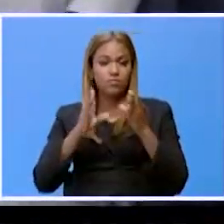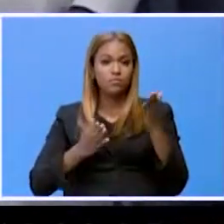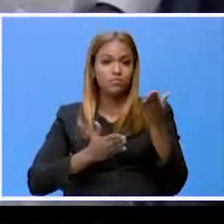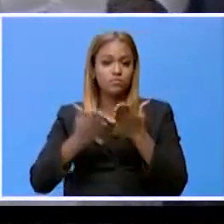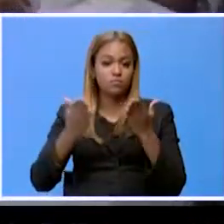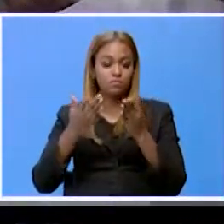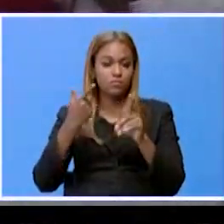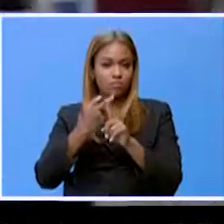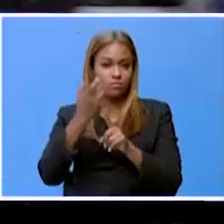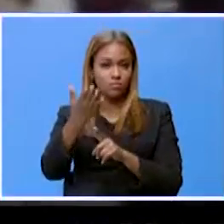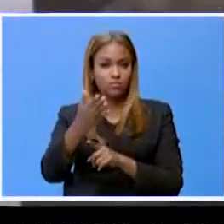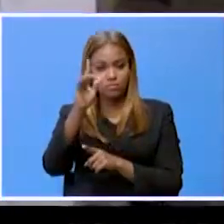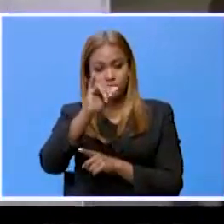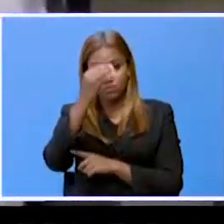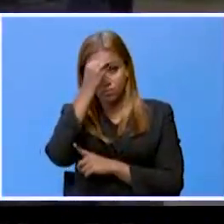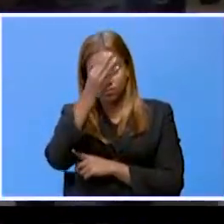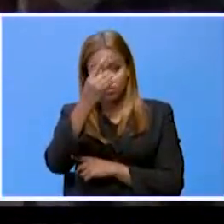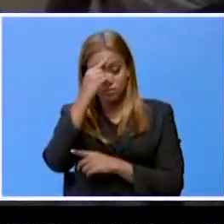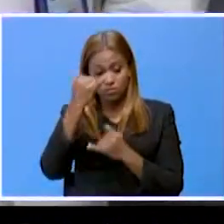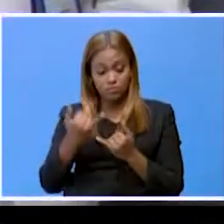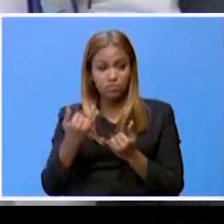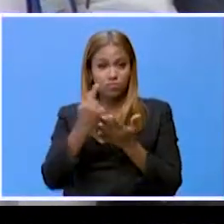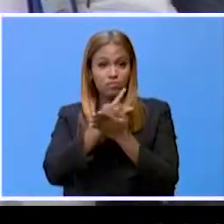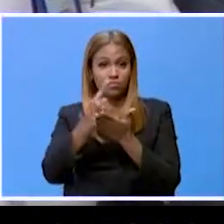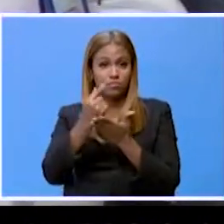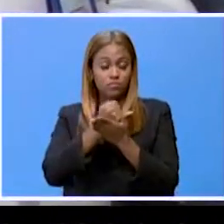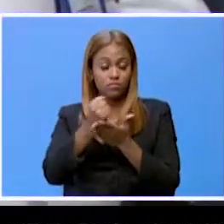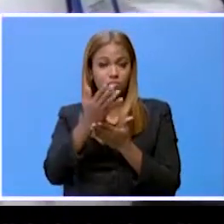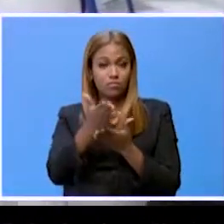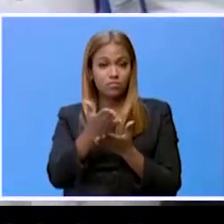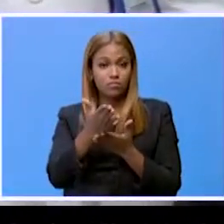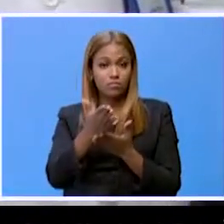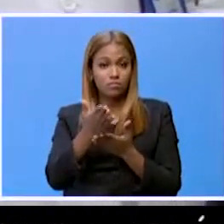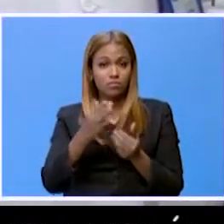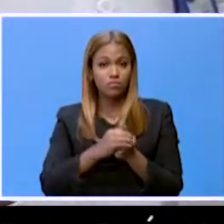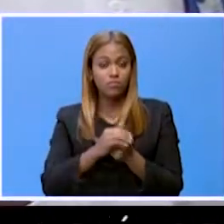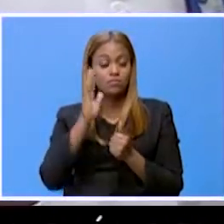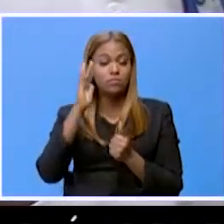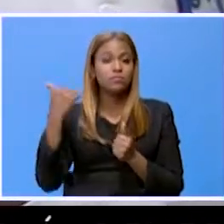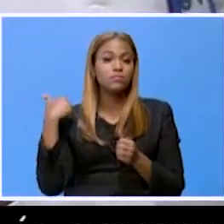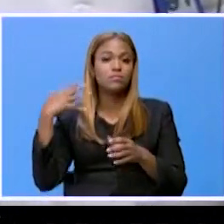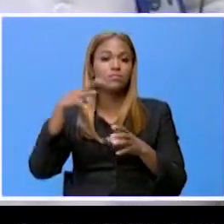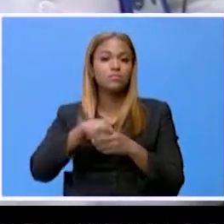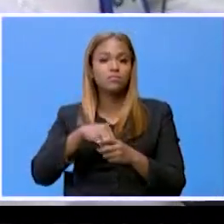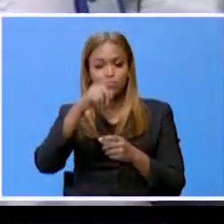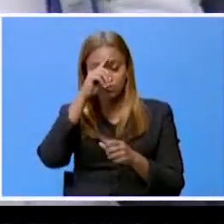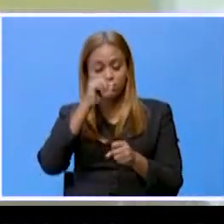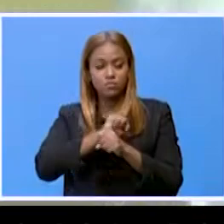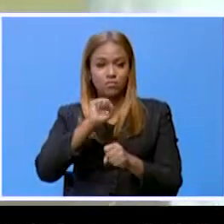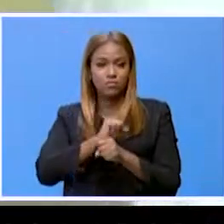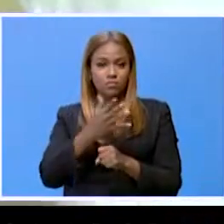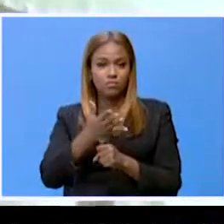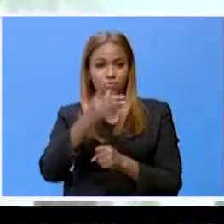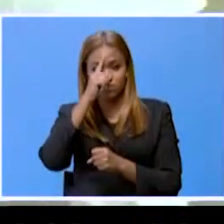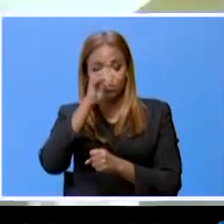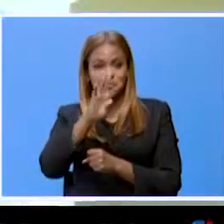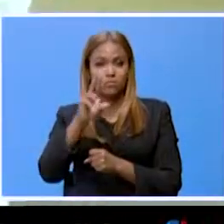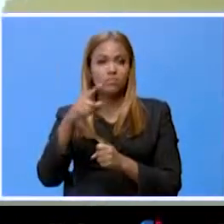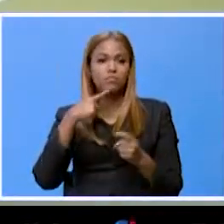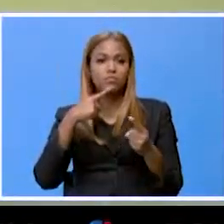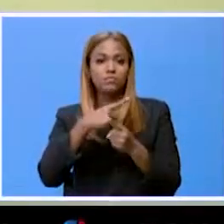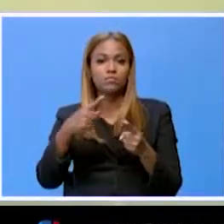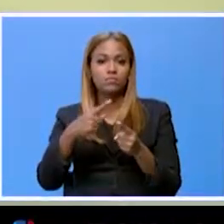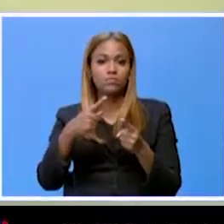centro hospitalario agregó además que durante este feriado unos 60 voluntarios serán integrados al operativo. Para